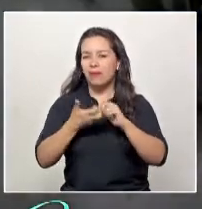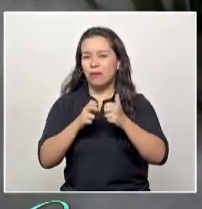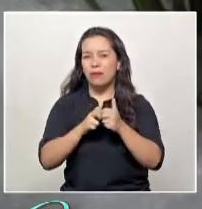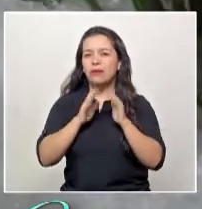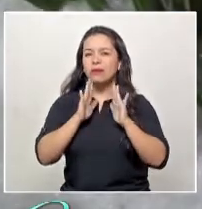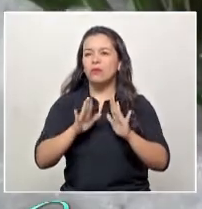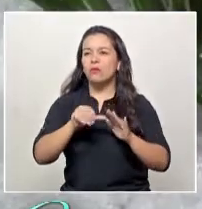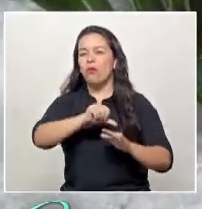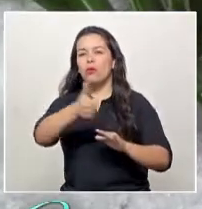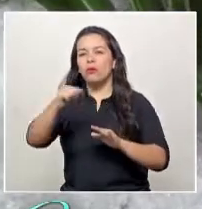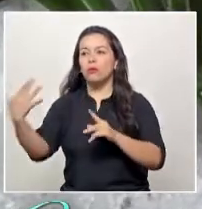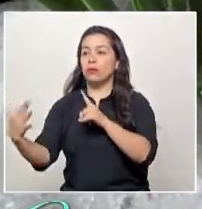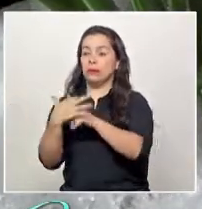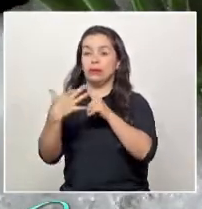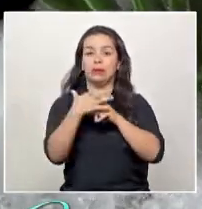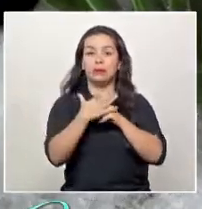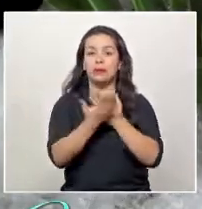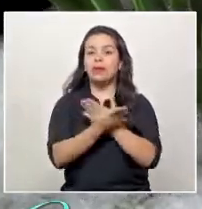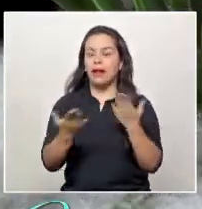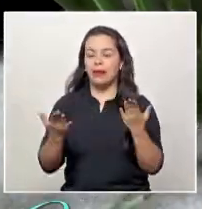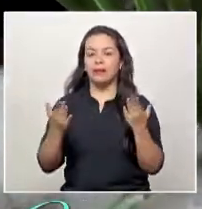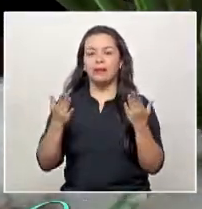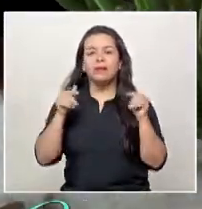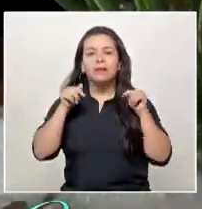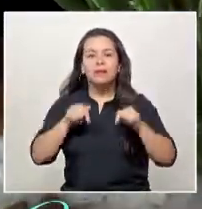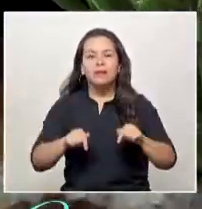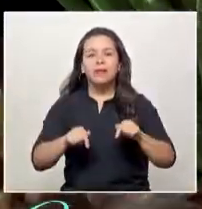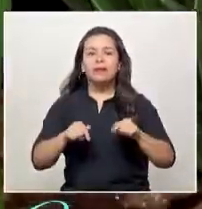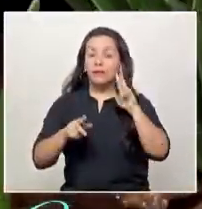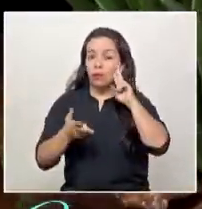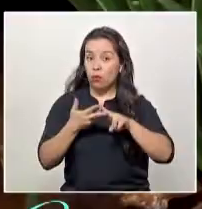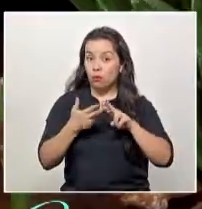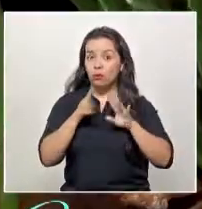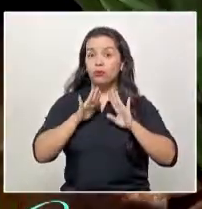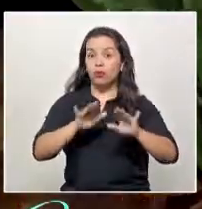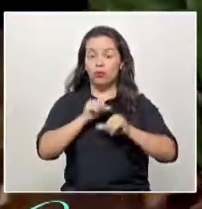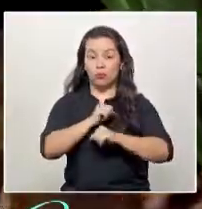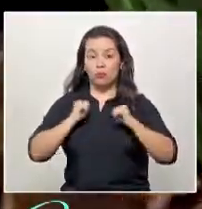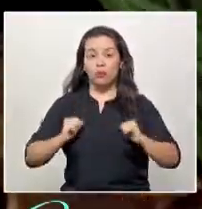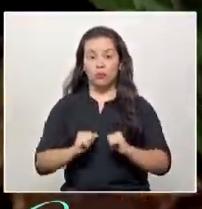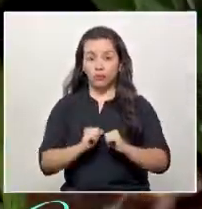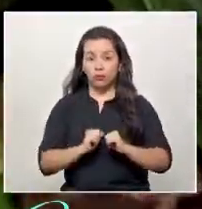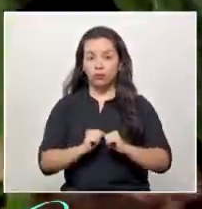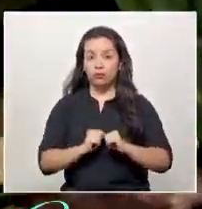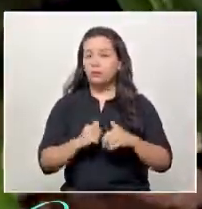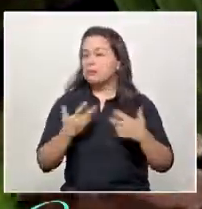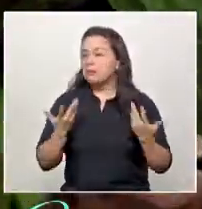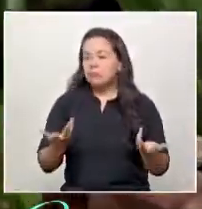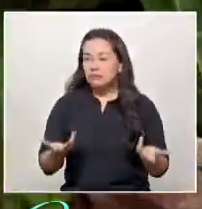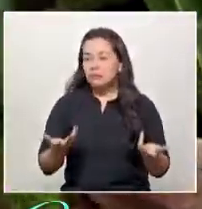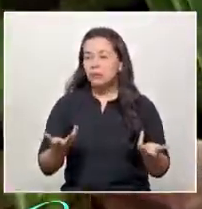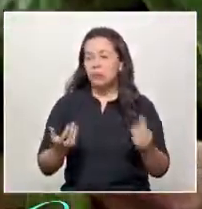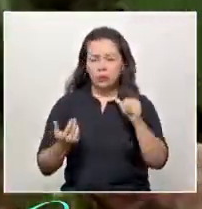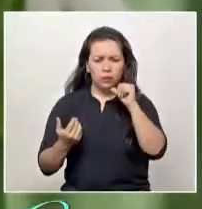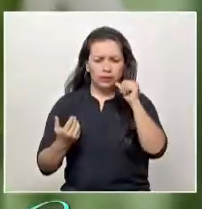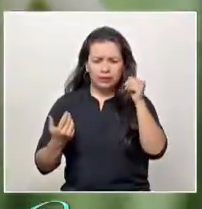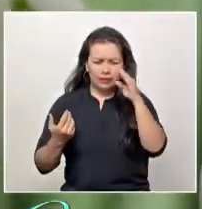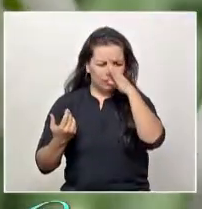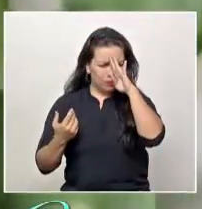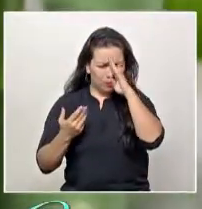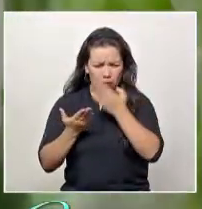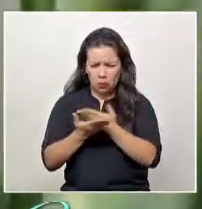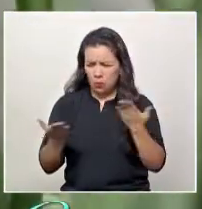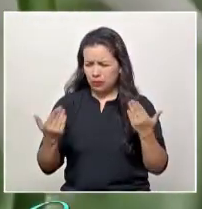que otros pueden librarte de ella. Si conocieras realmente a tu corazón, nunca dudarías del valor